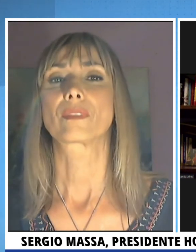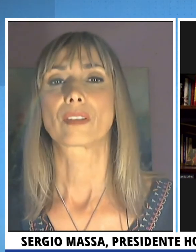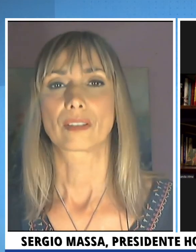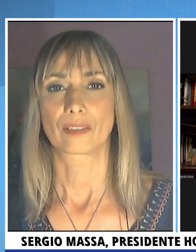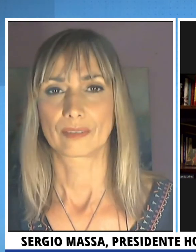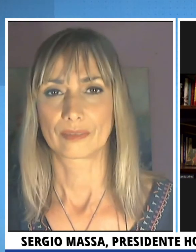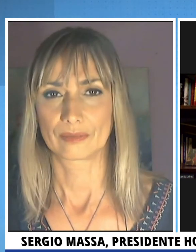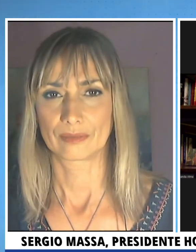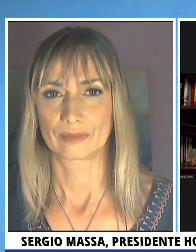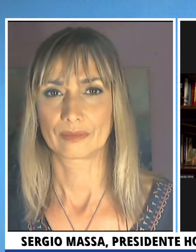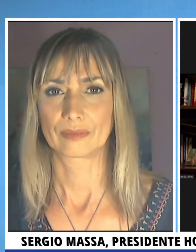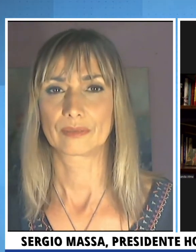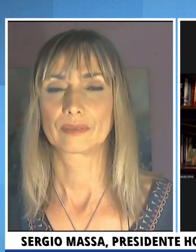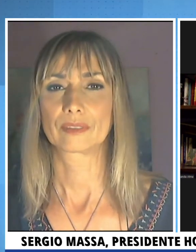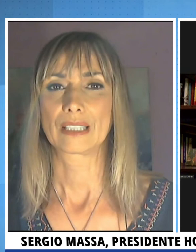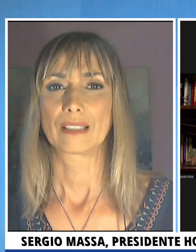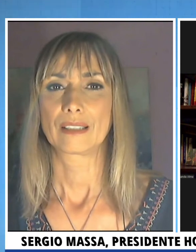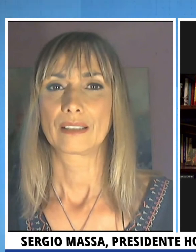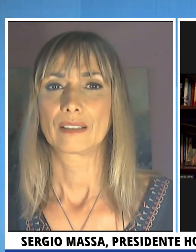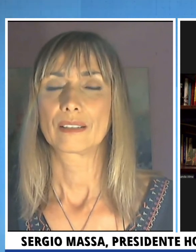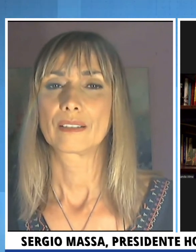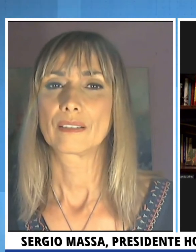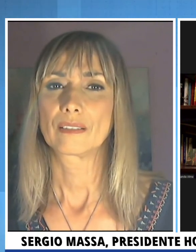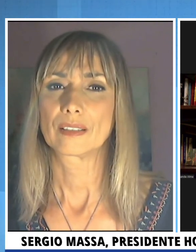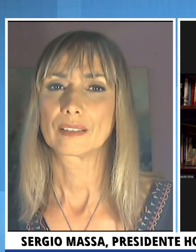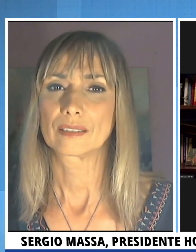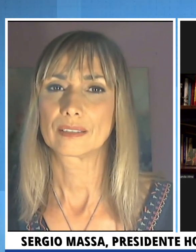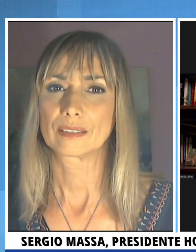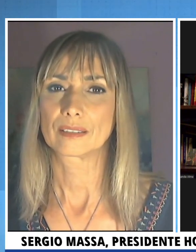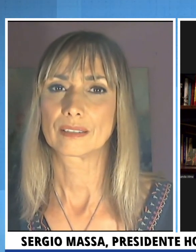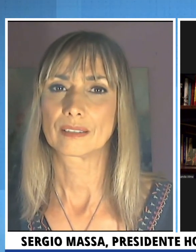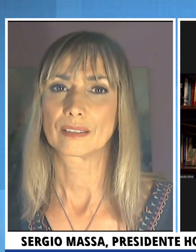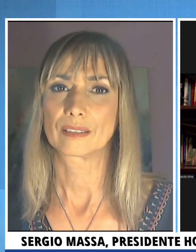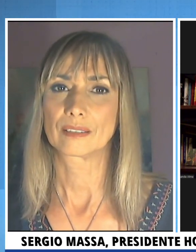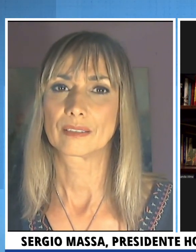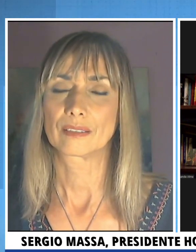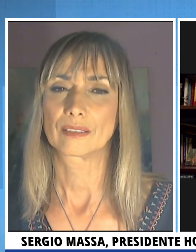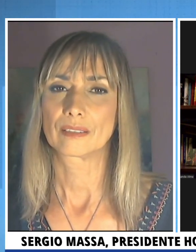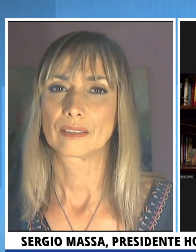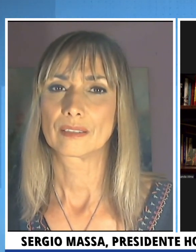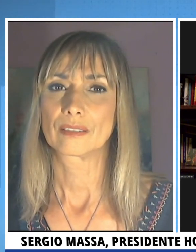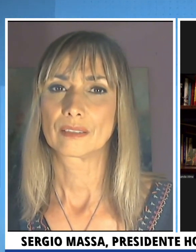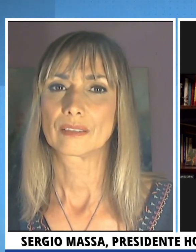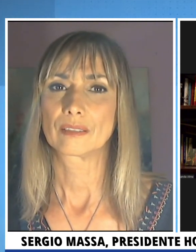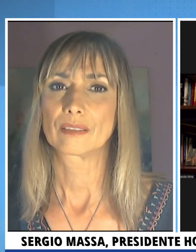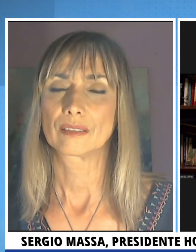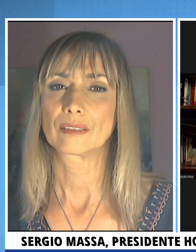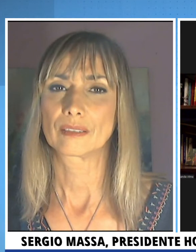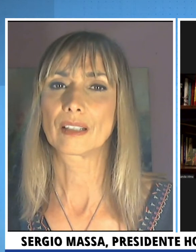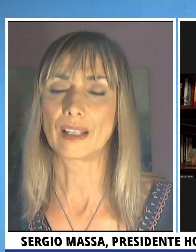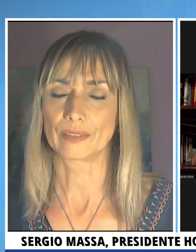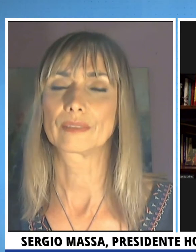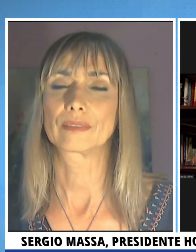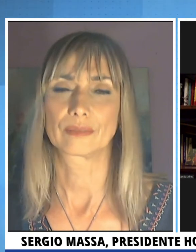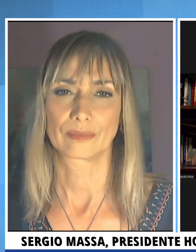destrucción, inutilización, desaparición o cualquier otro modo de daño respecto de todo lo que vos mencionabas,